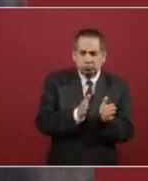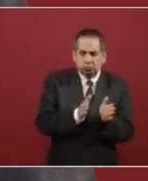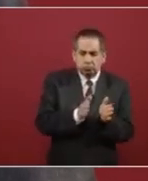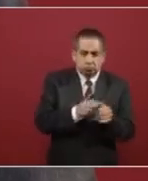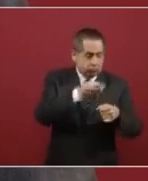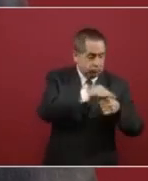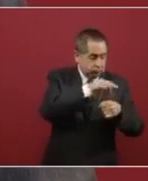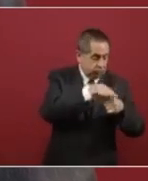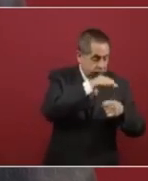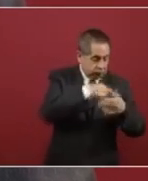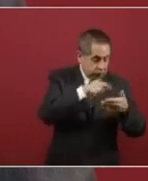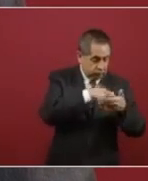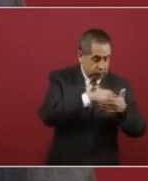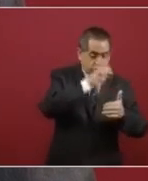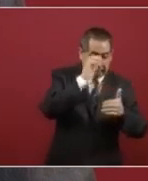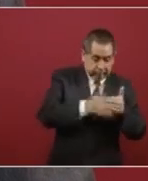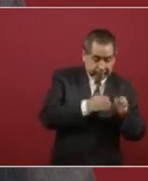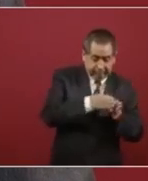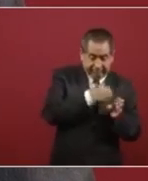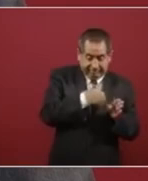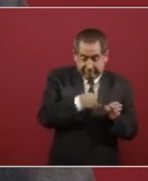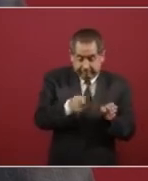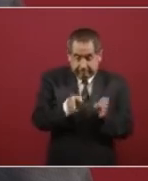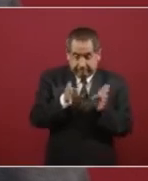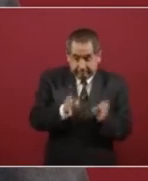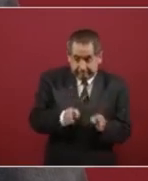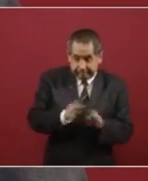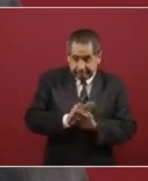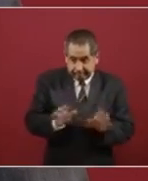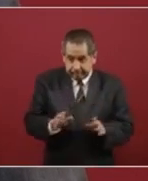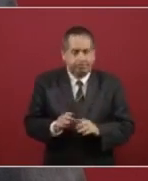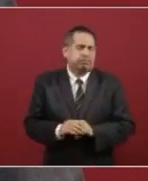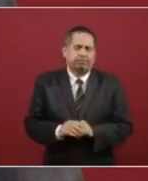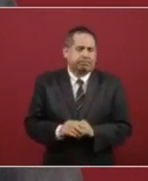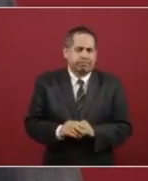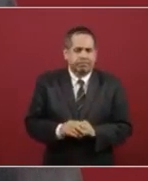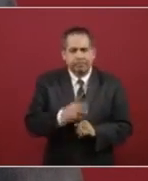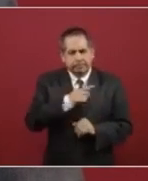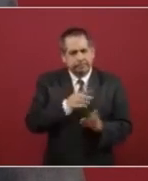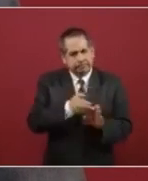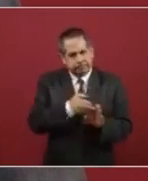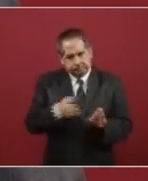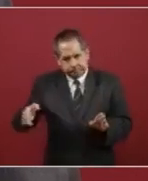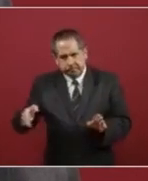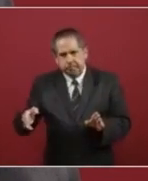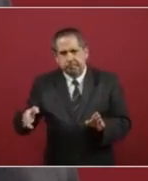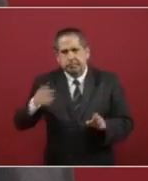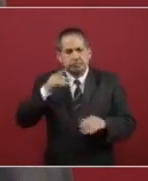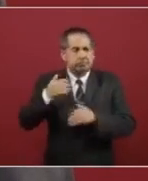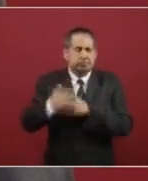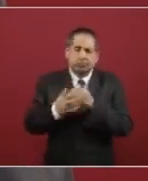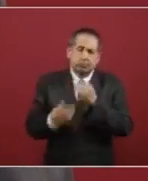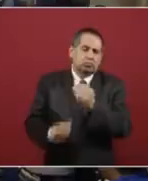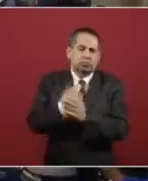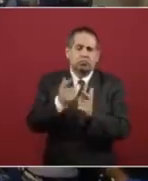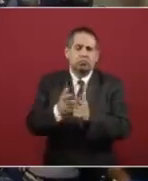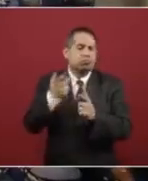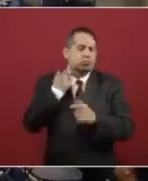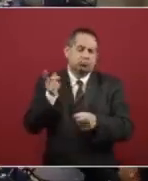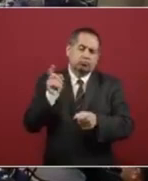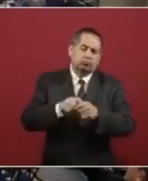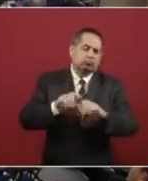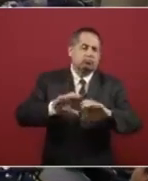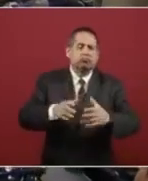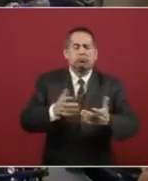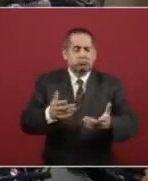inmediatamente después de la elección presidencial para la creación de nuevos partidos.